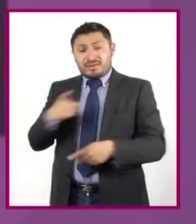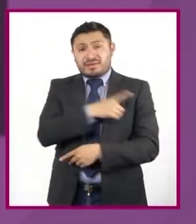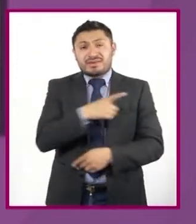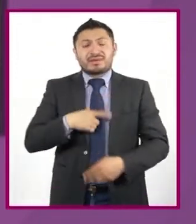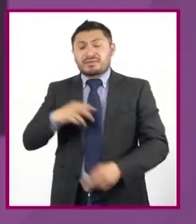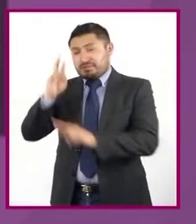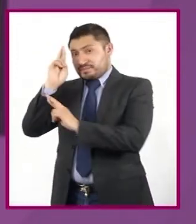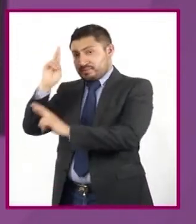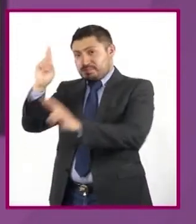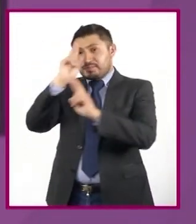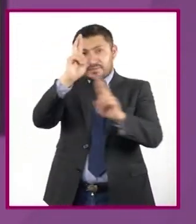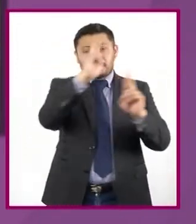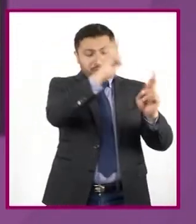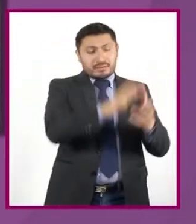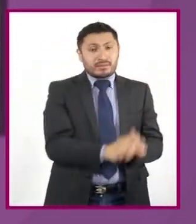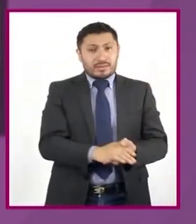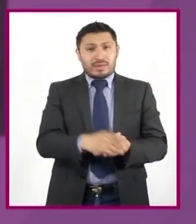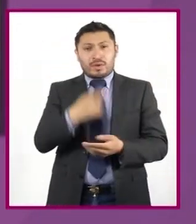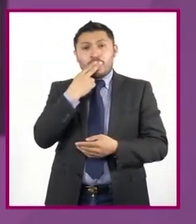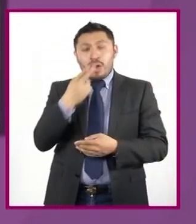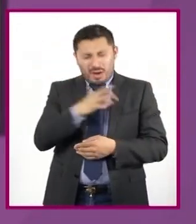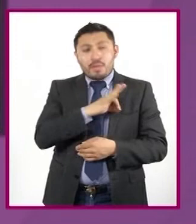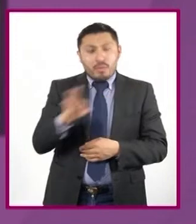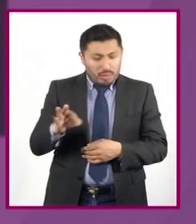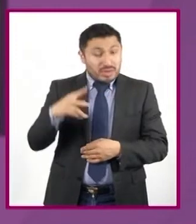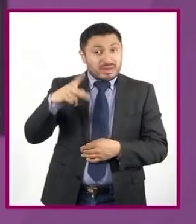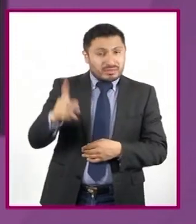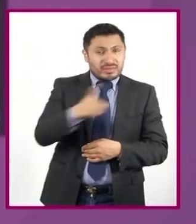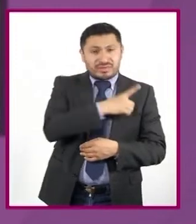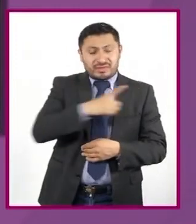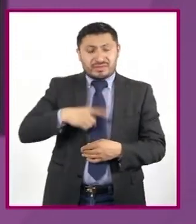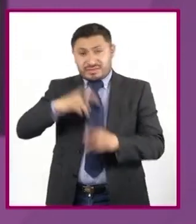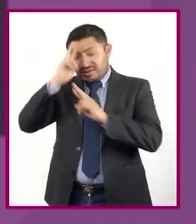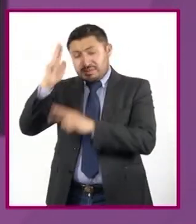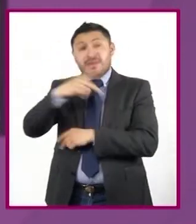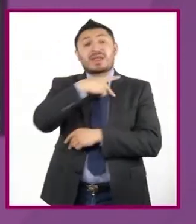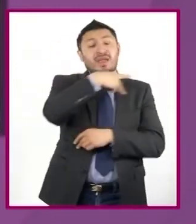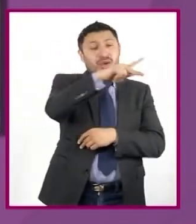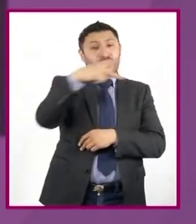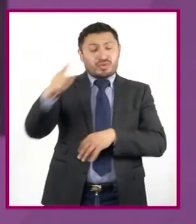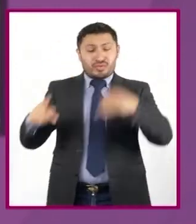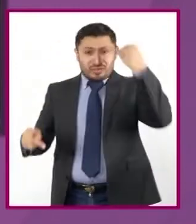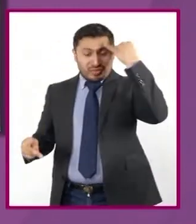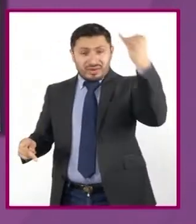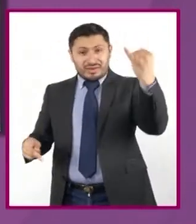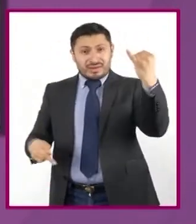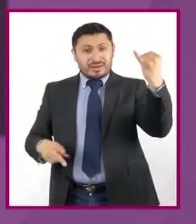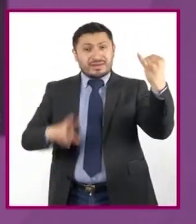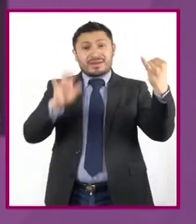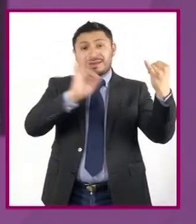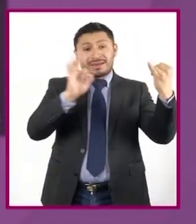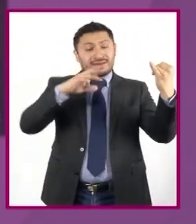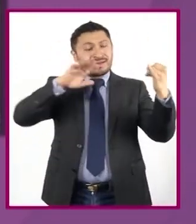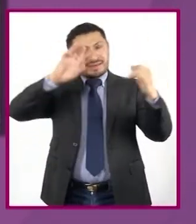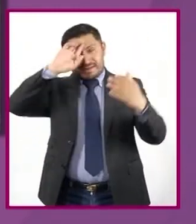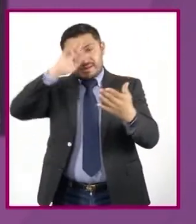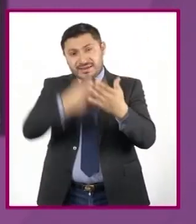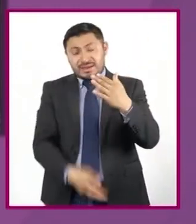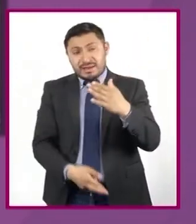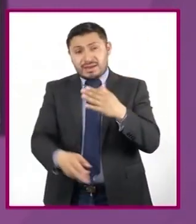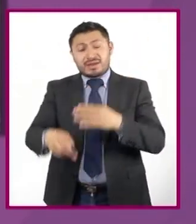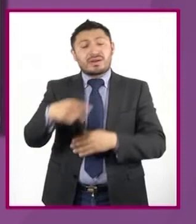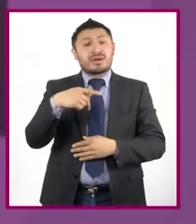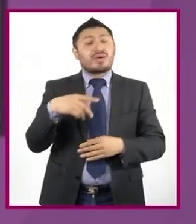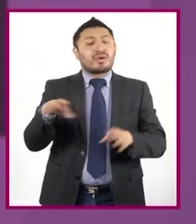y respetadas. Puedes usarlas, pero debes darle crédito a su trabajo. De lo contrario, estás cometiendo plagio, lo cual es un